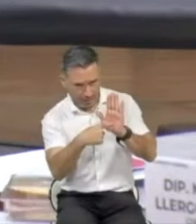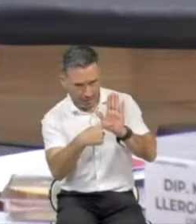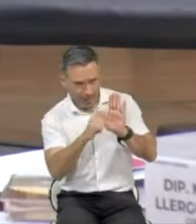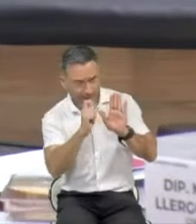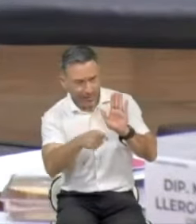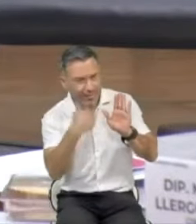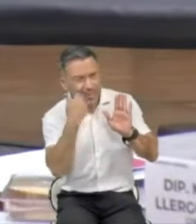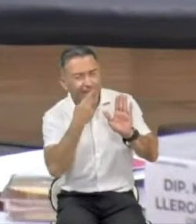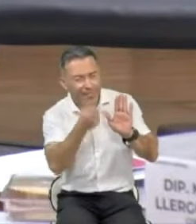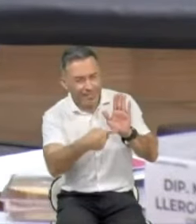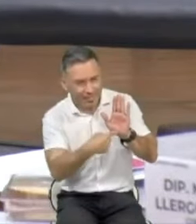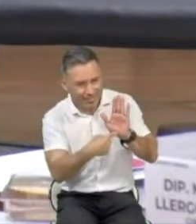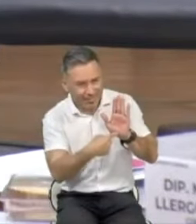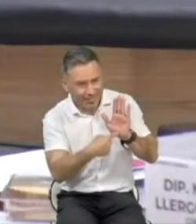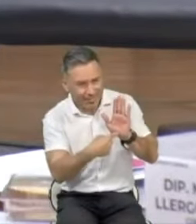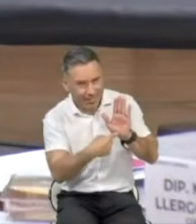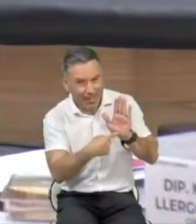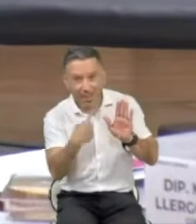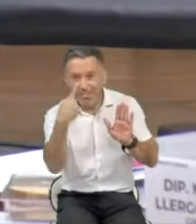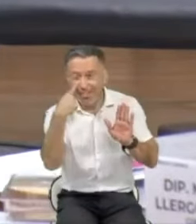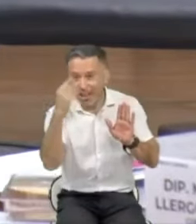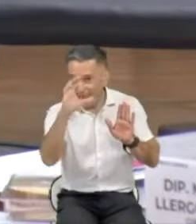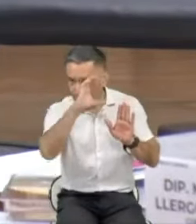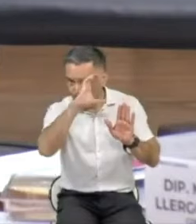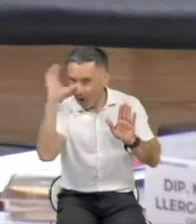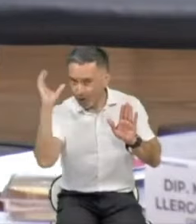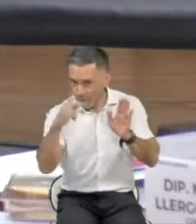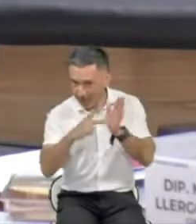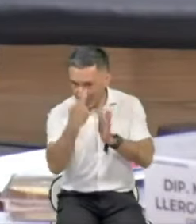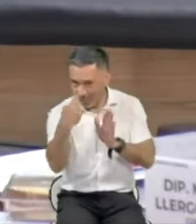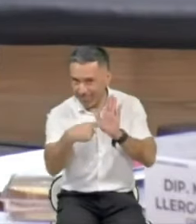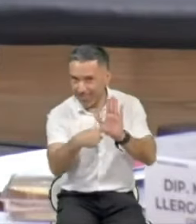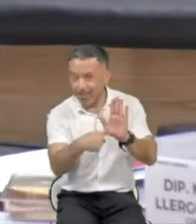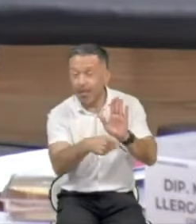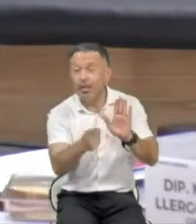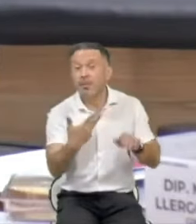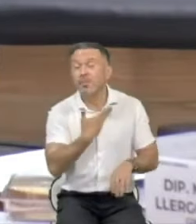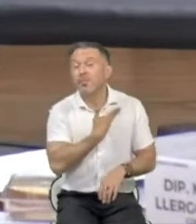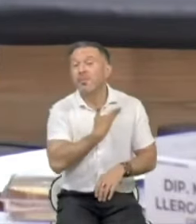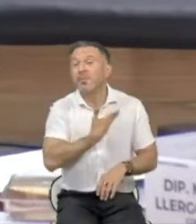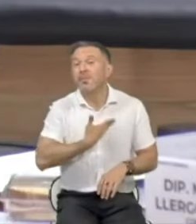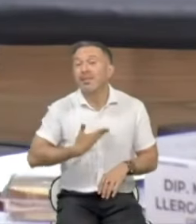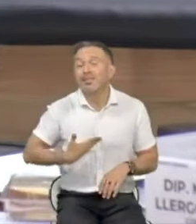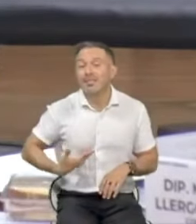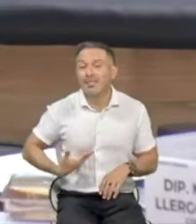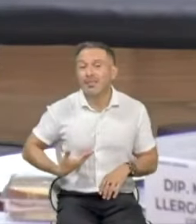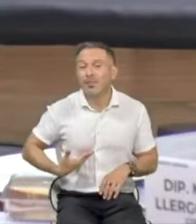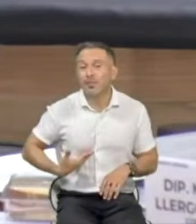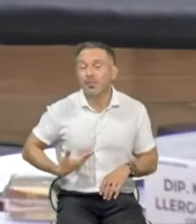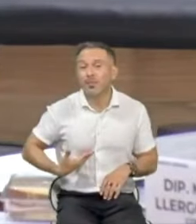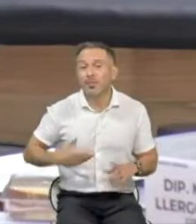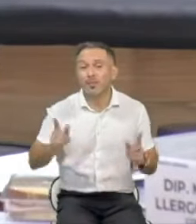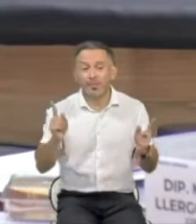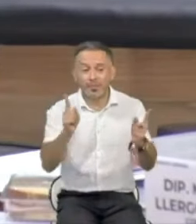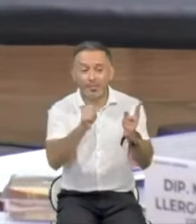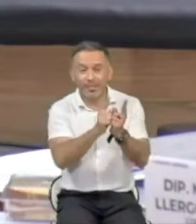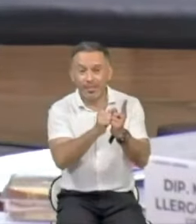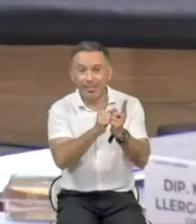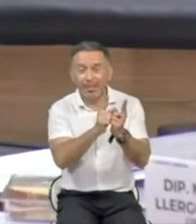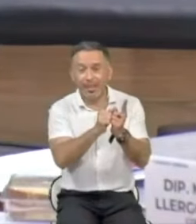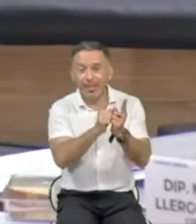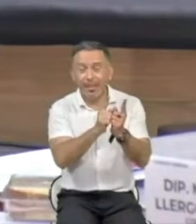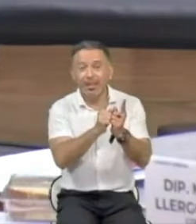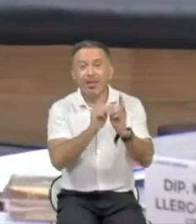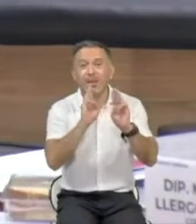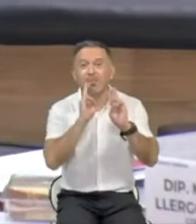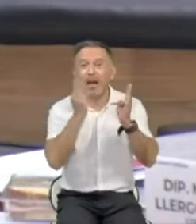reiterar esta imagen presidente saludando a la mamá del